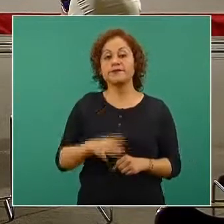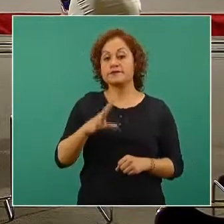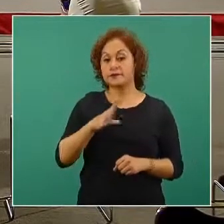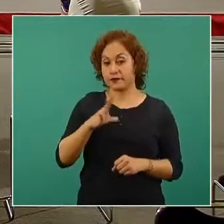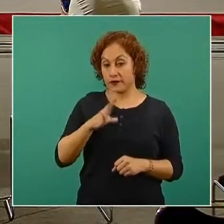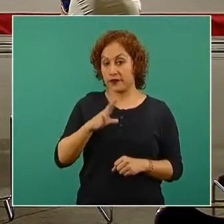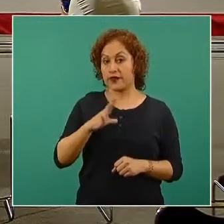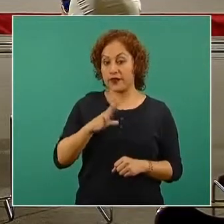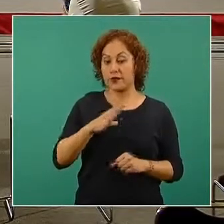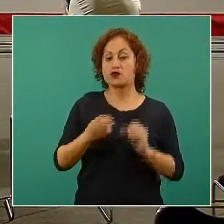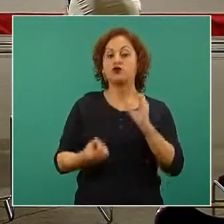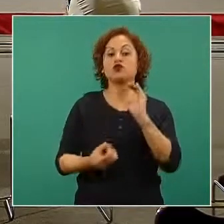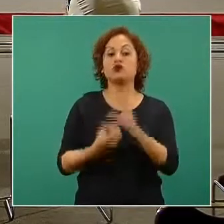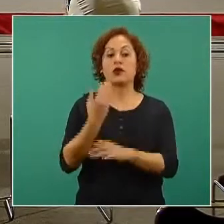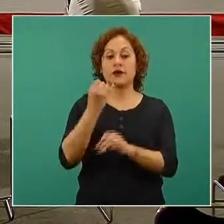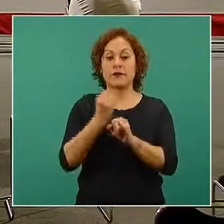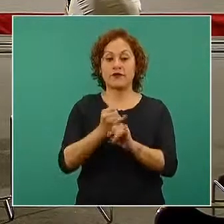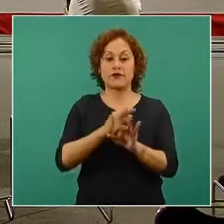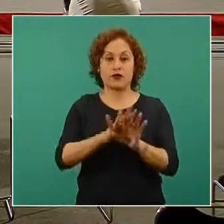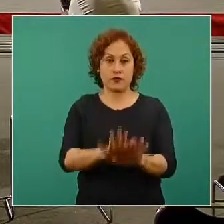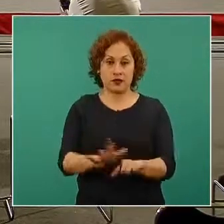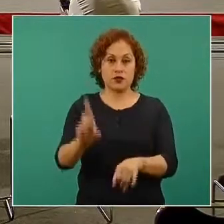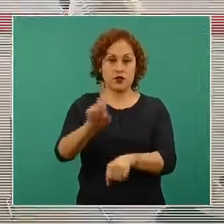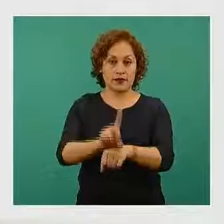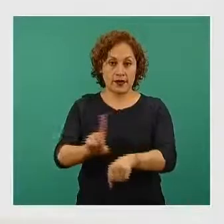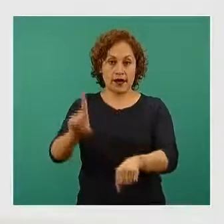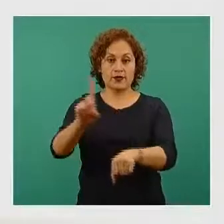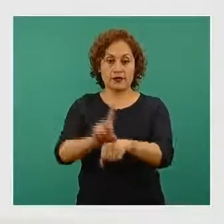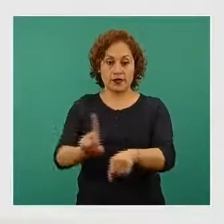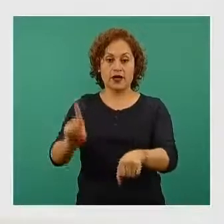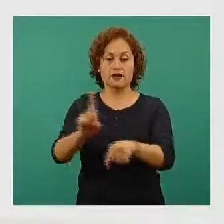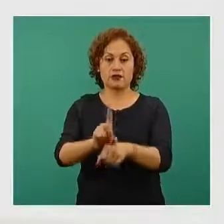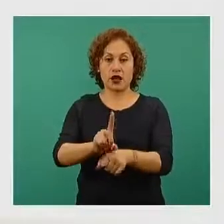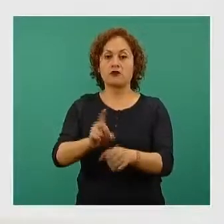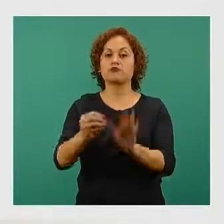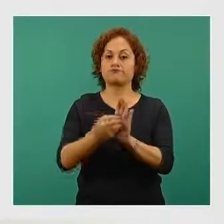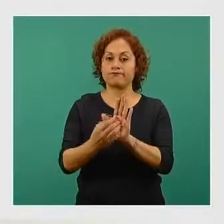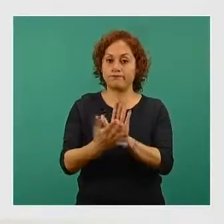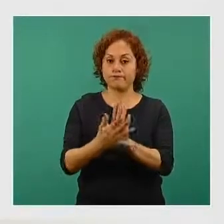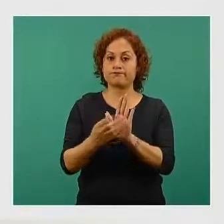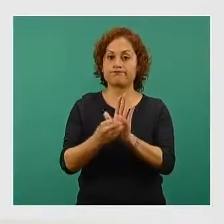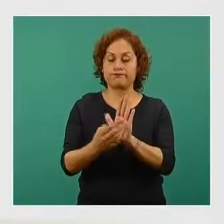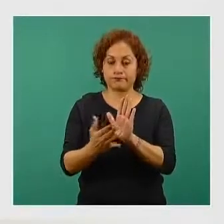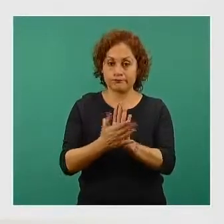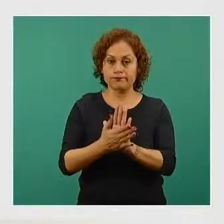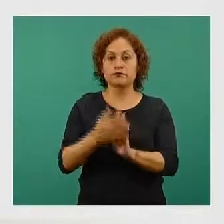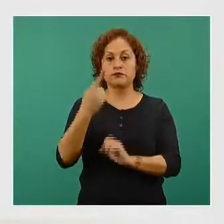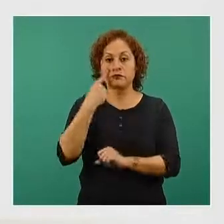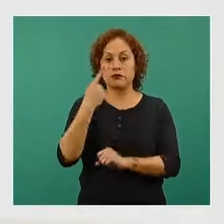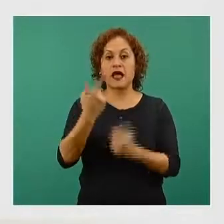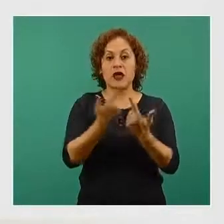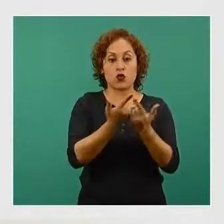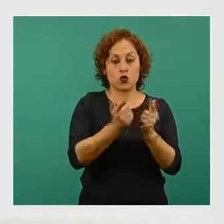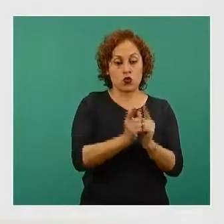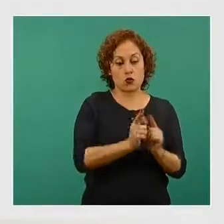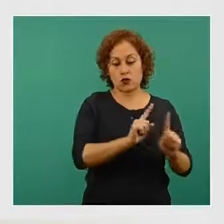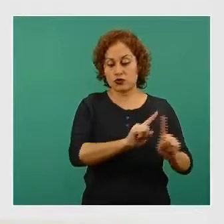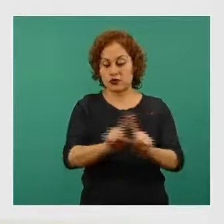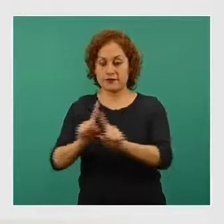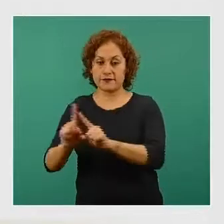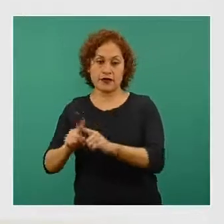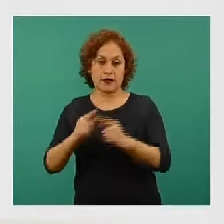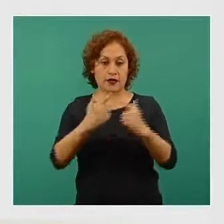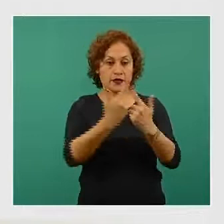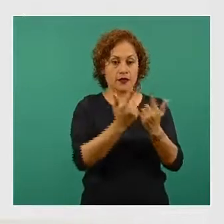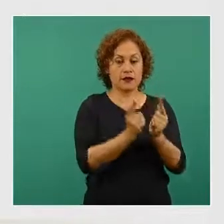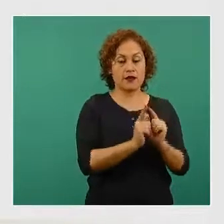separamos, actualizamos también todos los días cómo se ha estado cubriendo a los diferentes grupos. El primero de ellos, que representan justo